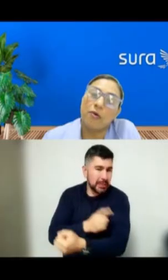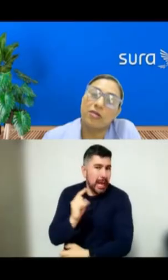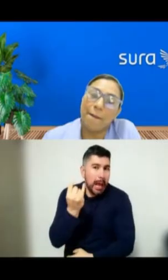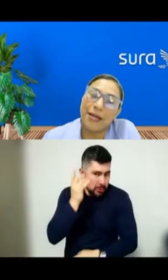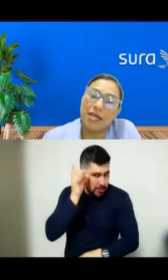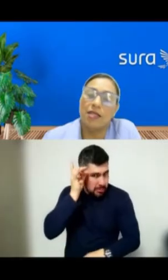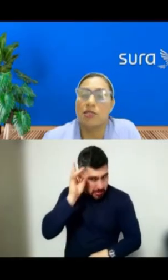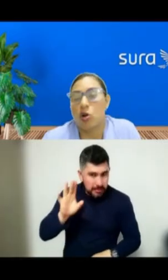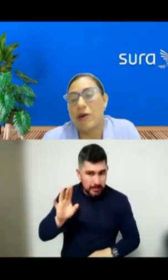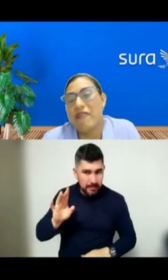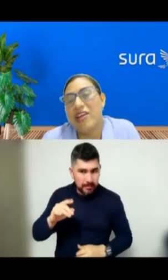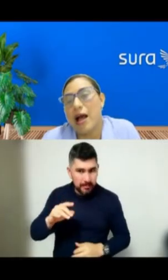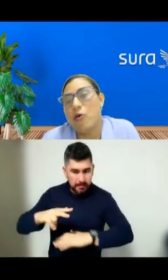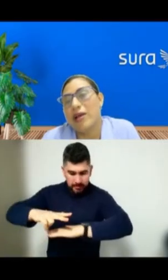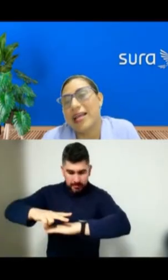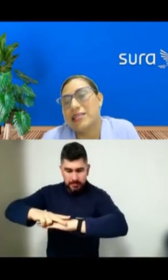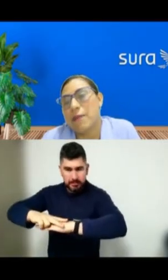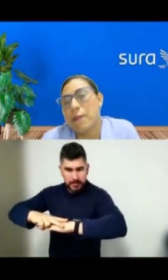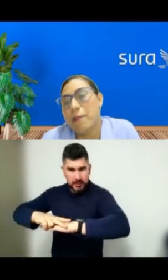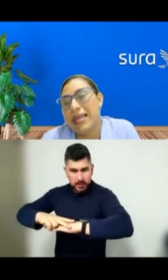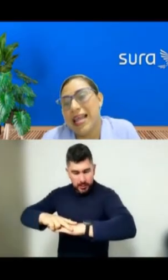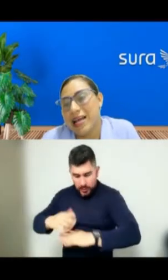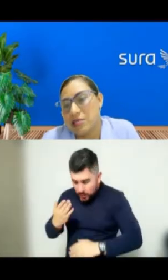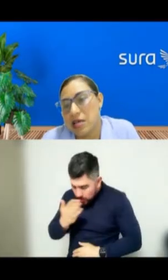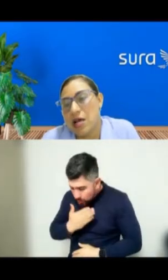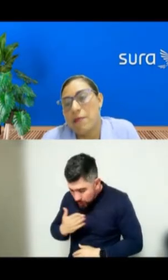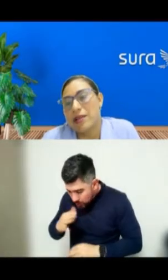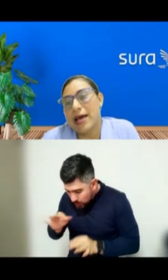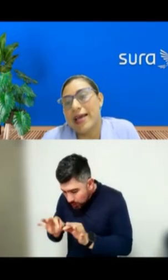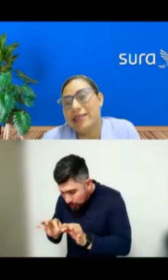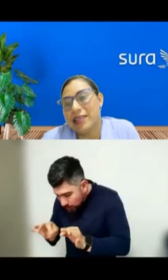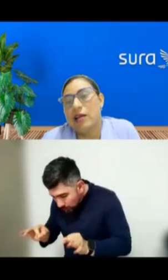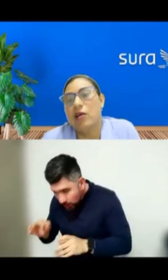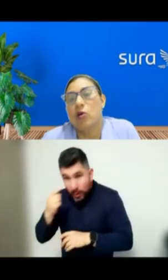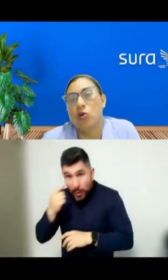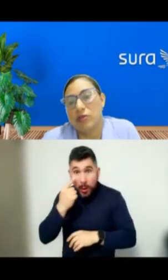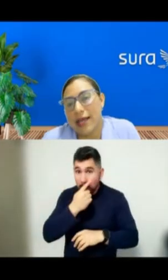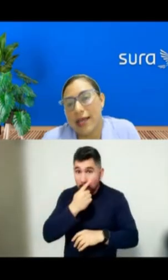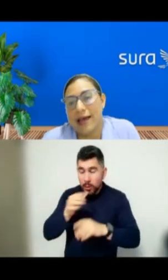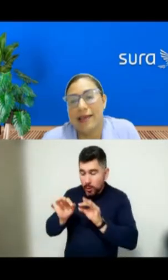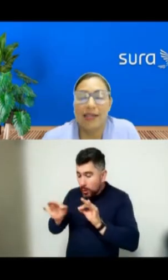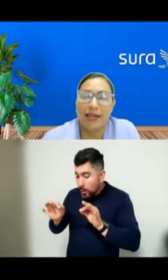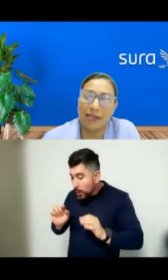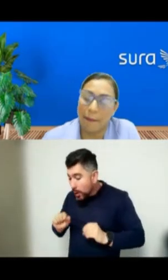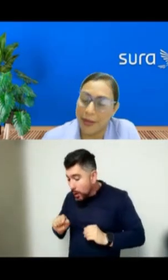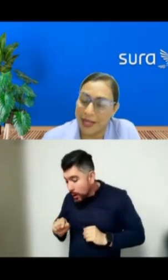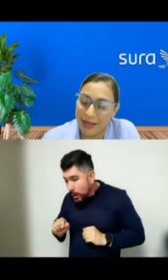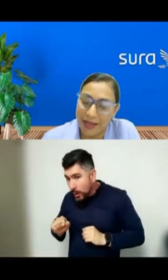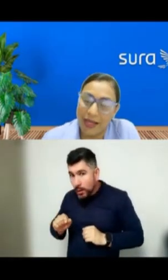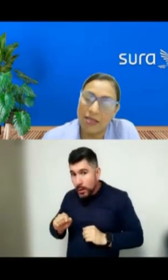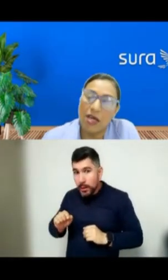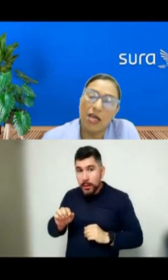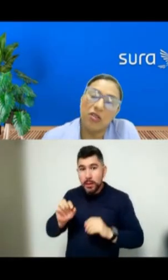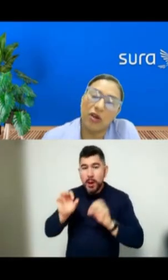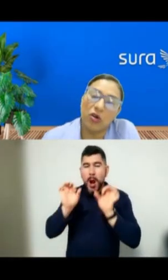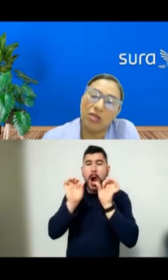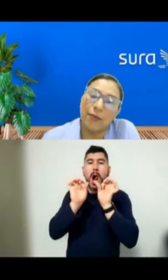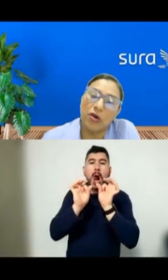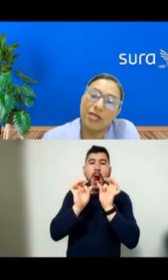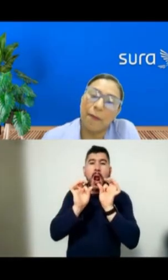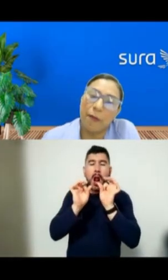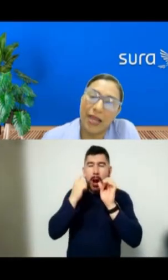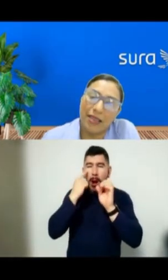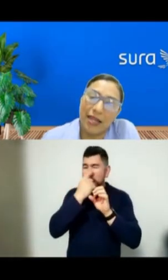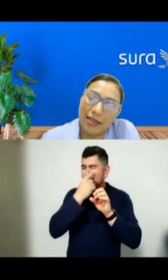cuando revisamos al paciente. Solo verificamos que esas pupilas, ¿verdad?, estén contraídas, es decir, que estén pequeñitas y